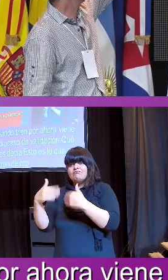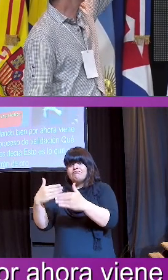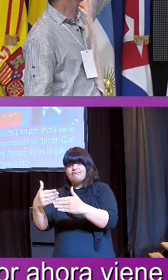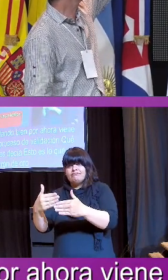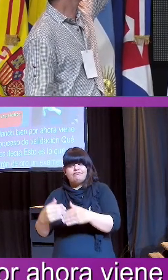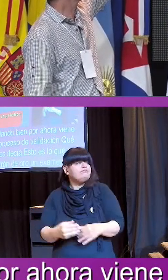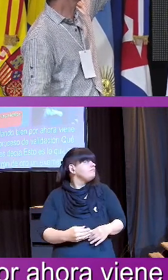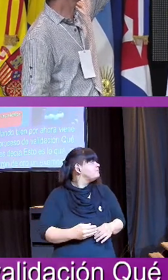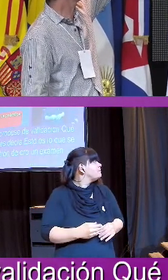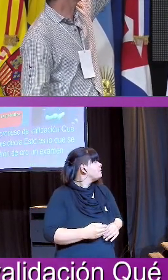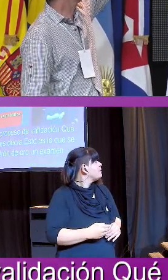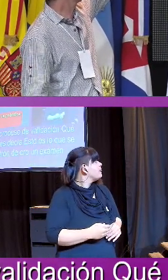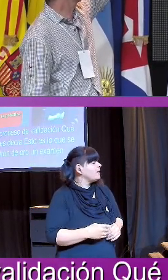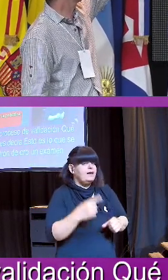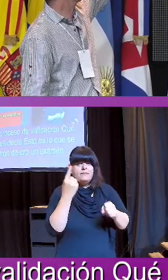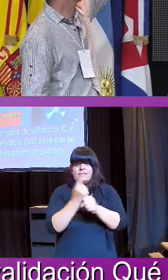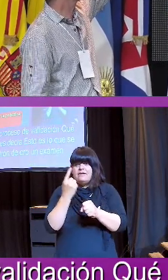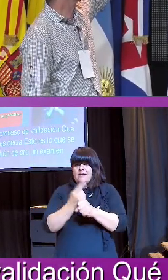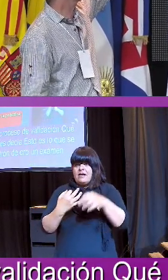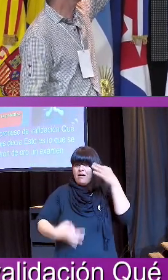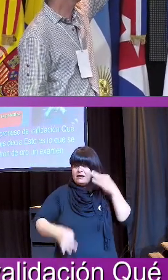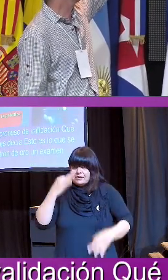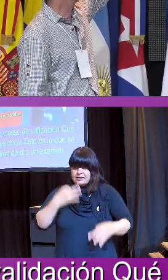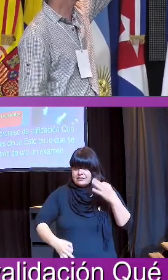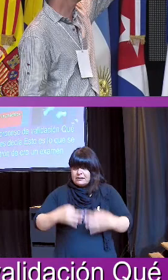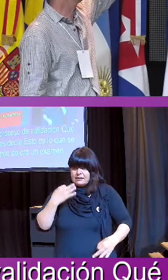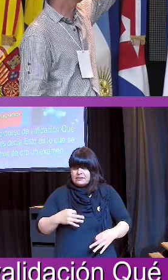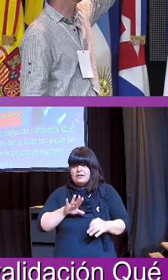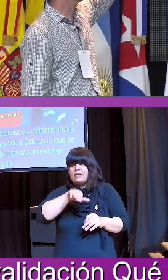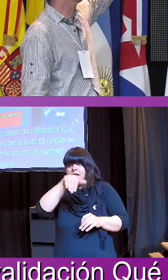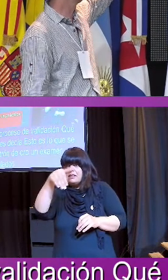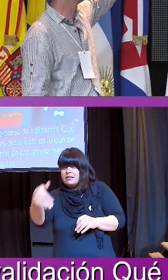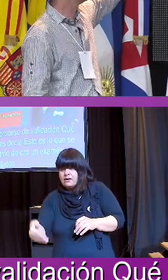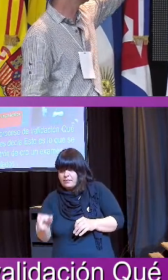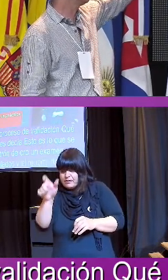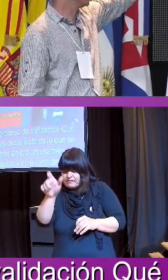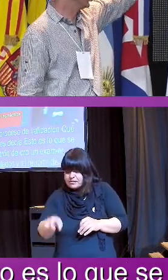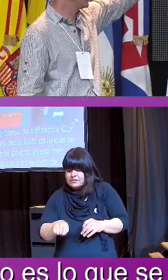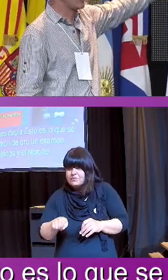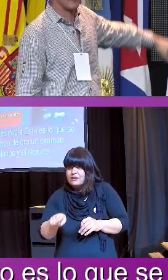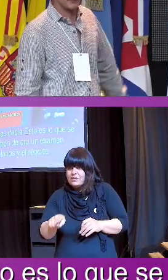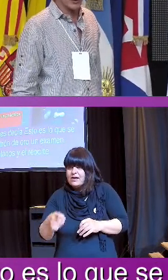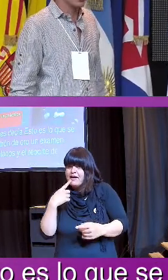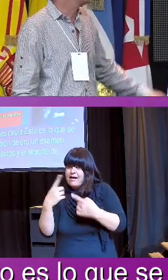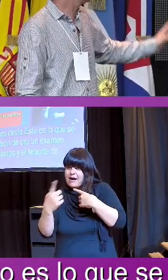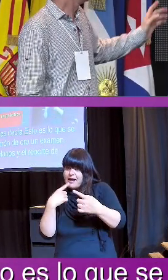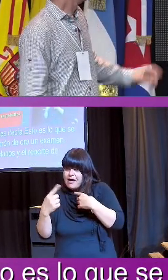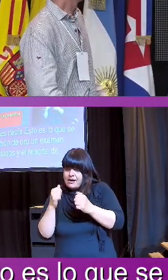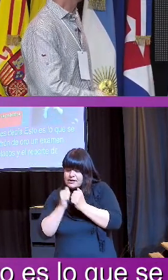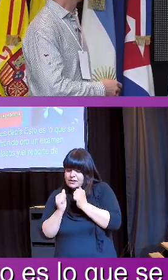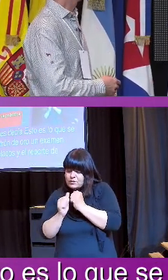examen clínico, una guía de observación, helados, y el reporte de evolución de la